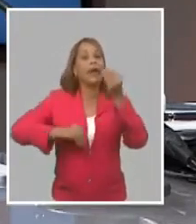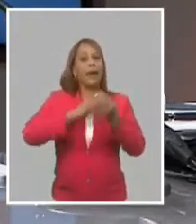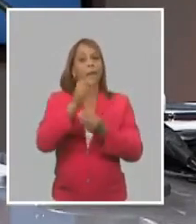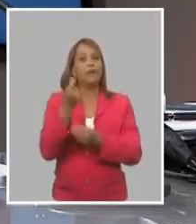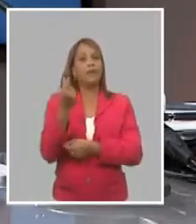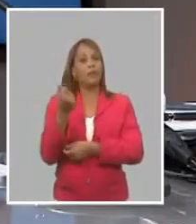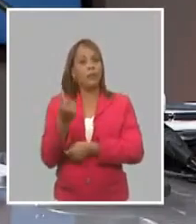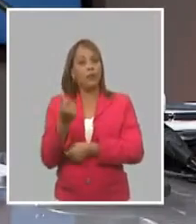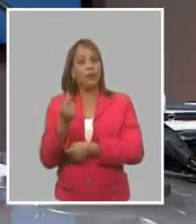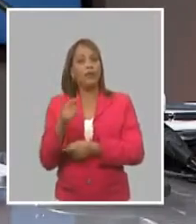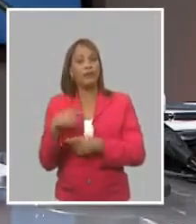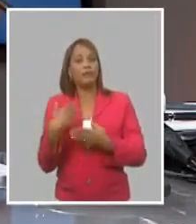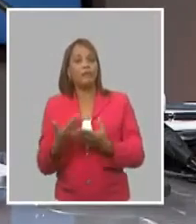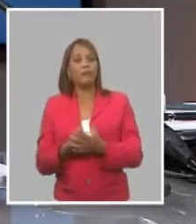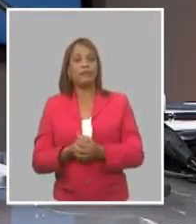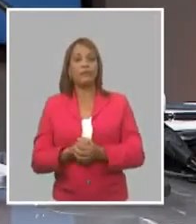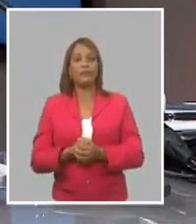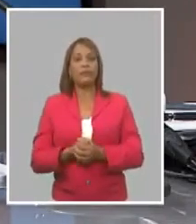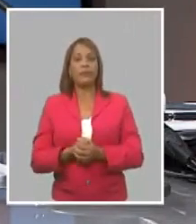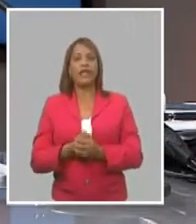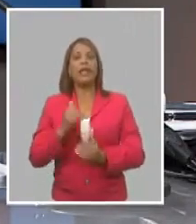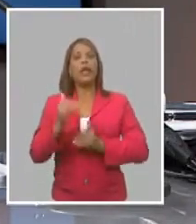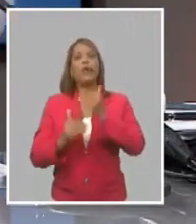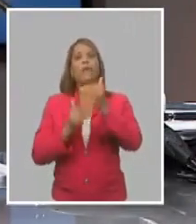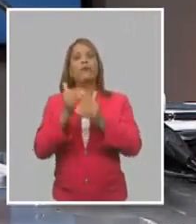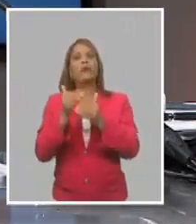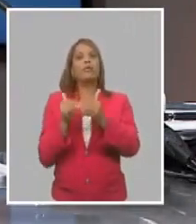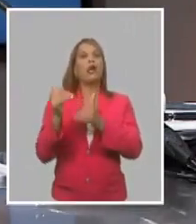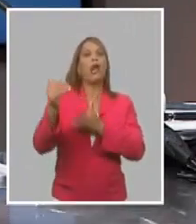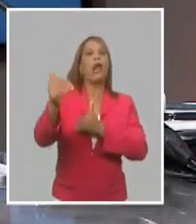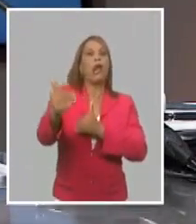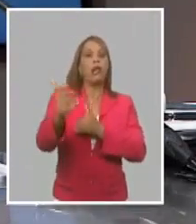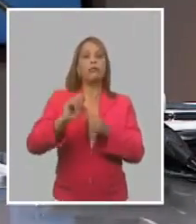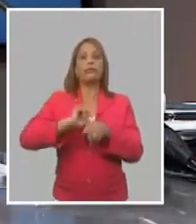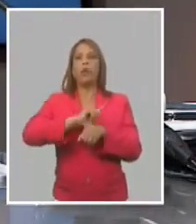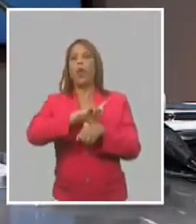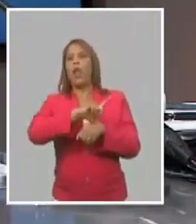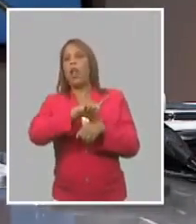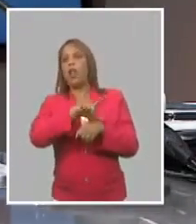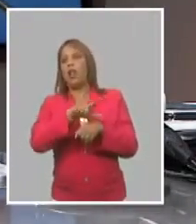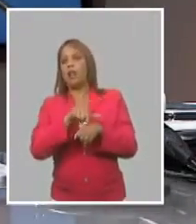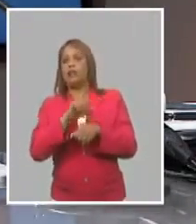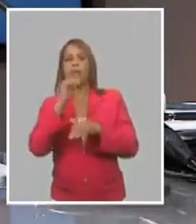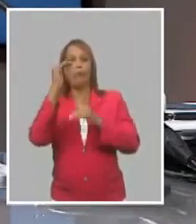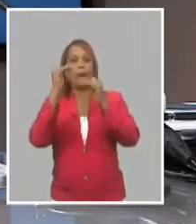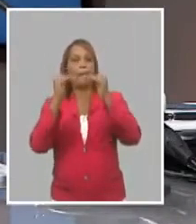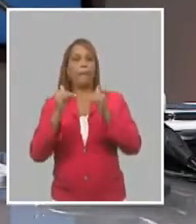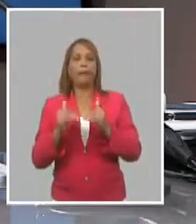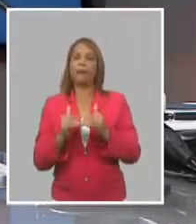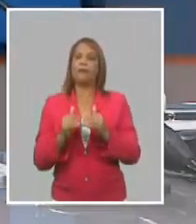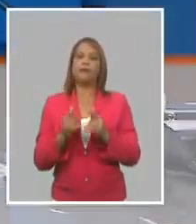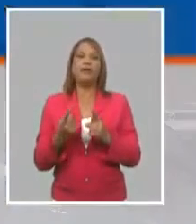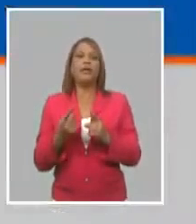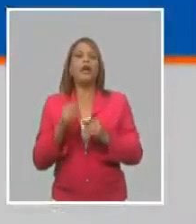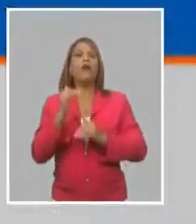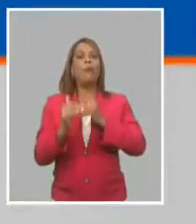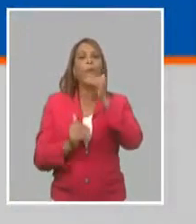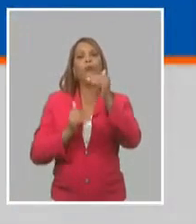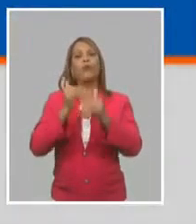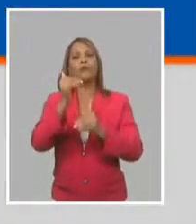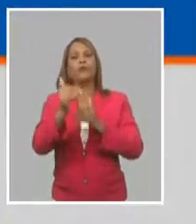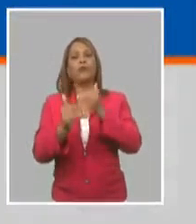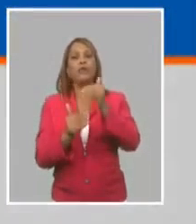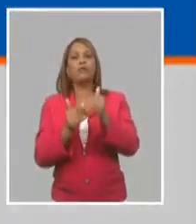cambiaria no va a ser un proceso dilatado, escalonado, 3, 7, no sé qué. Va a ser un